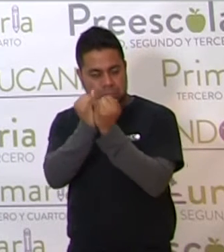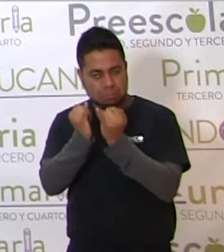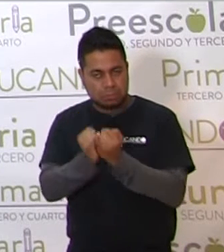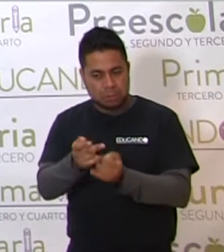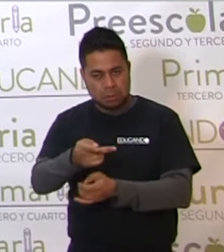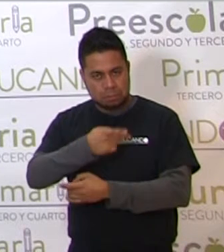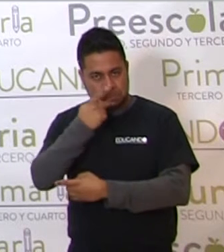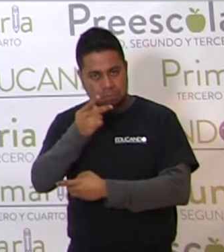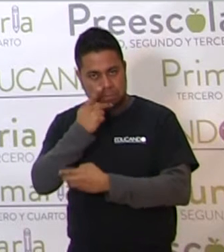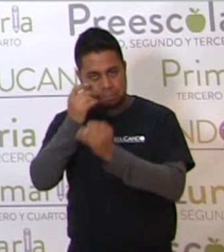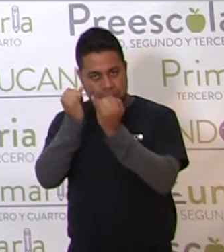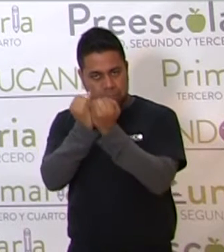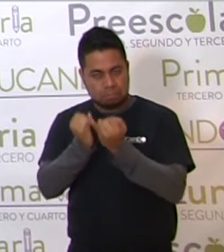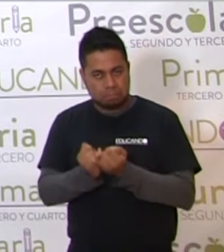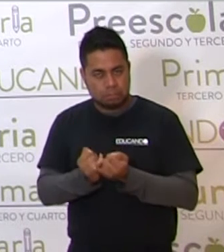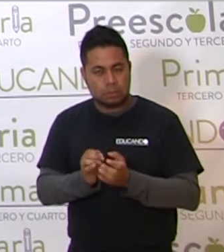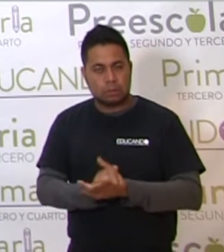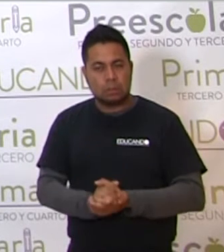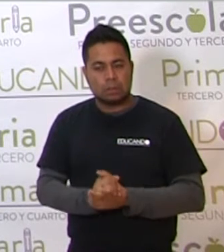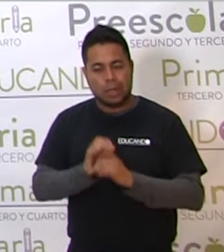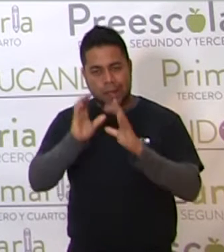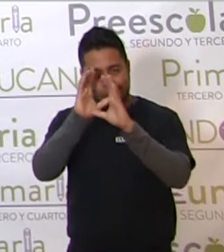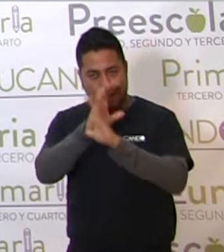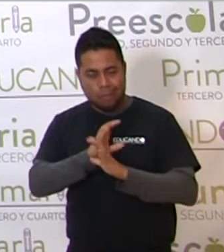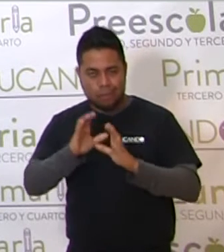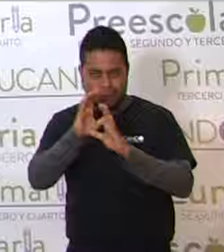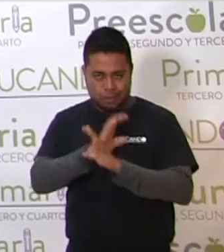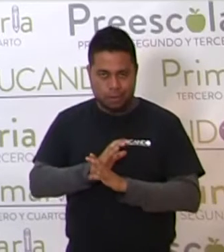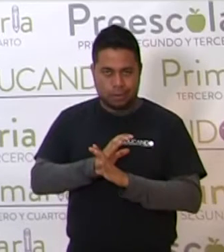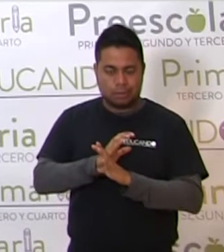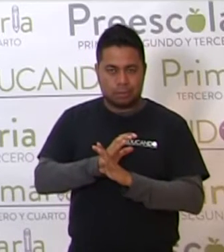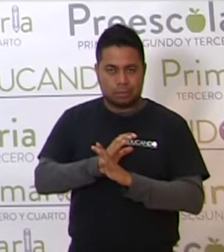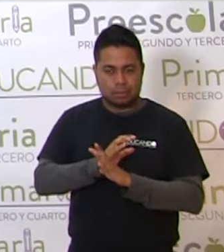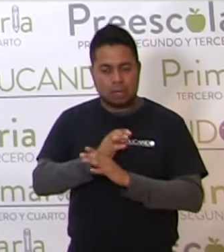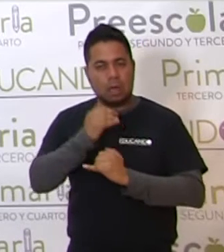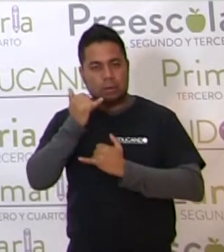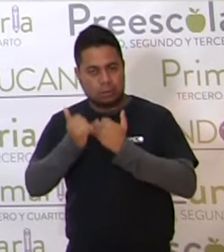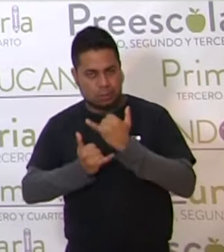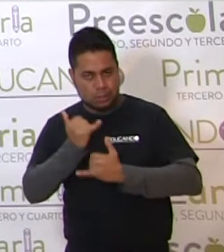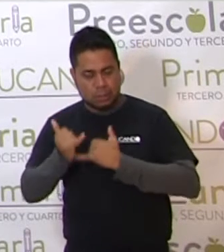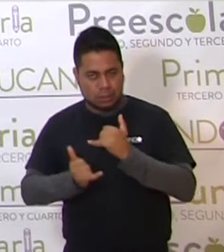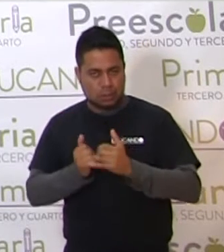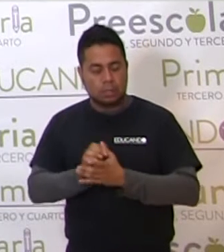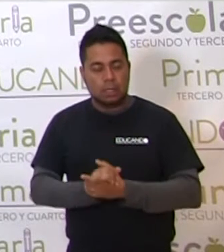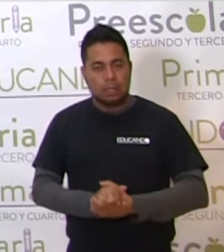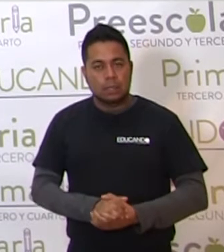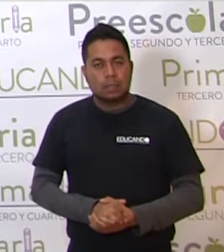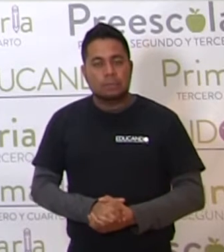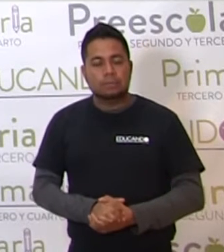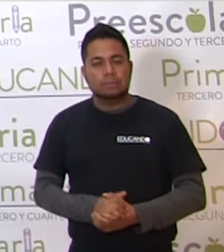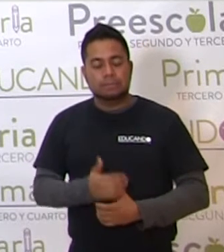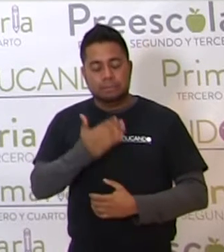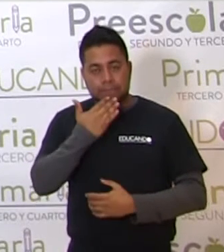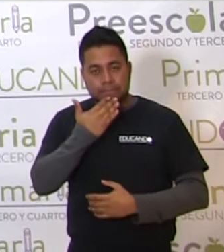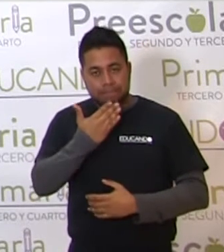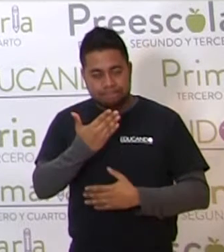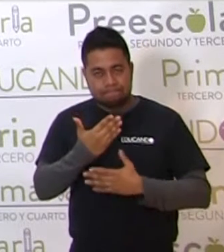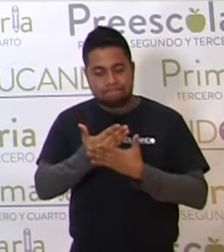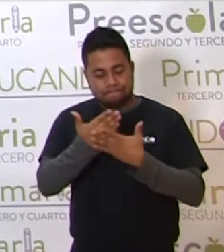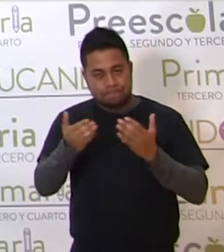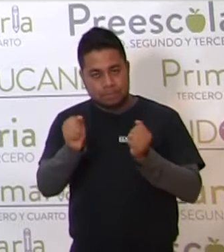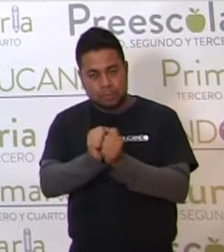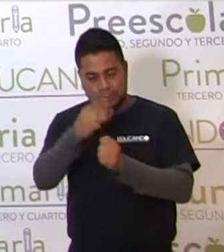suenan igual cantarán jugarán bien Vámonos con el